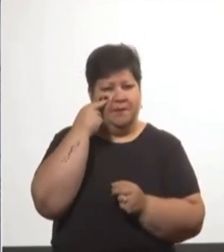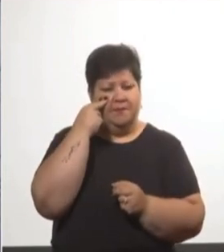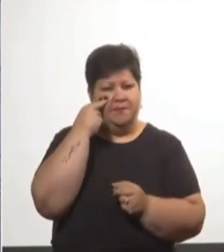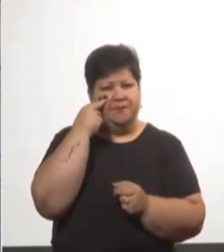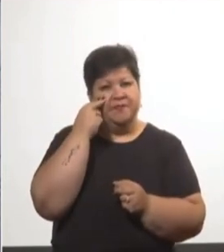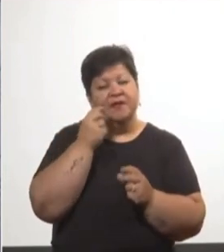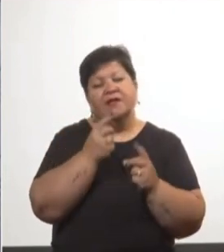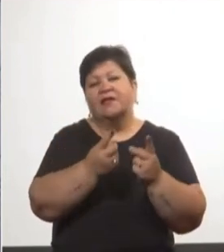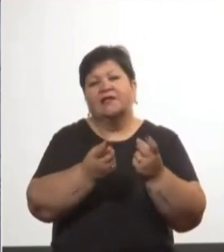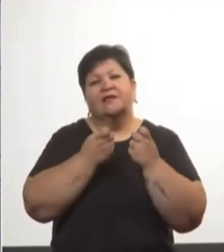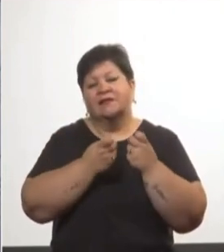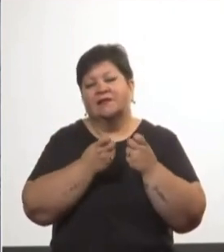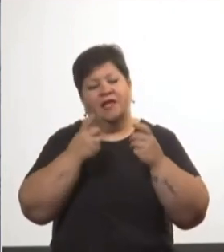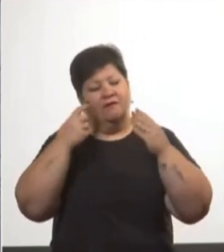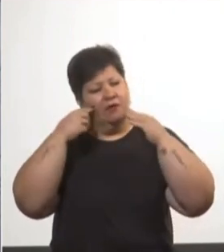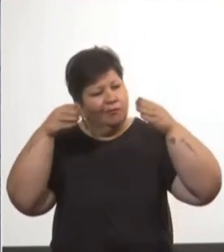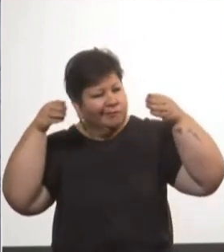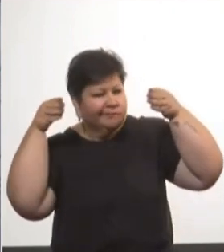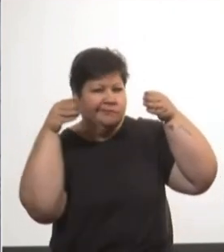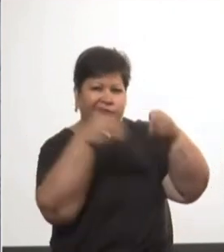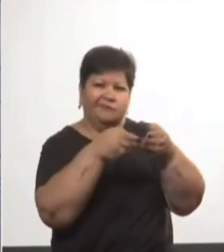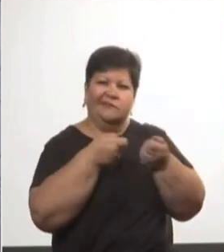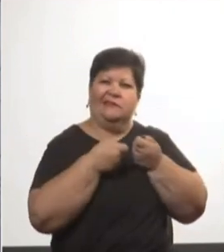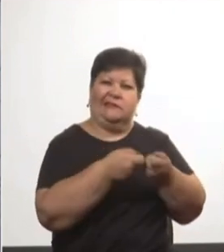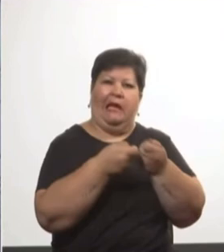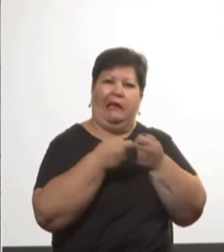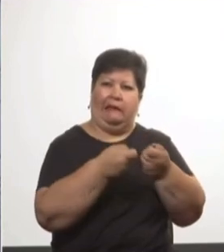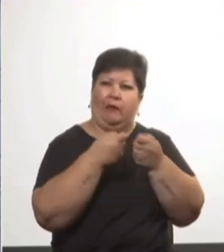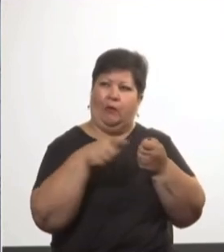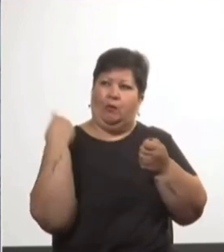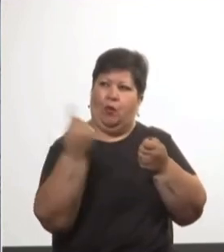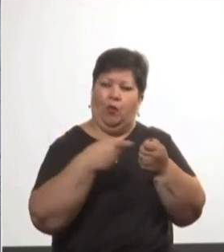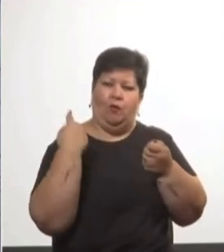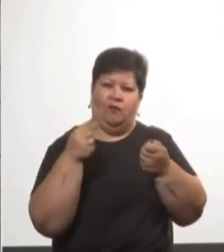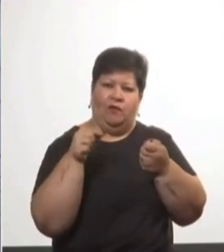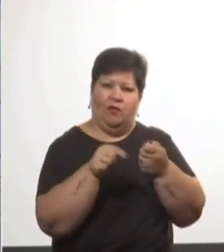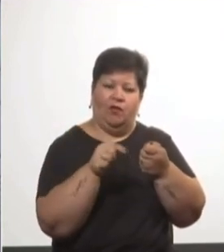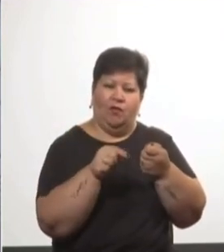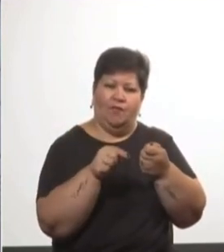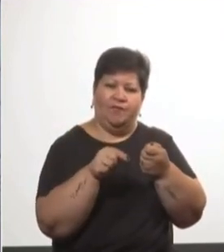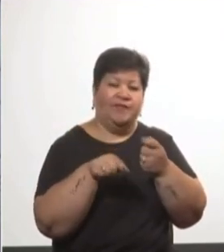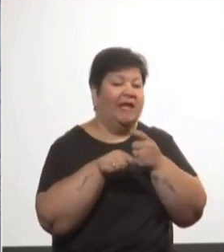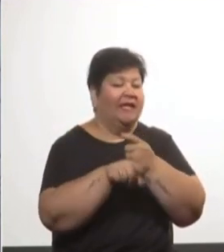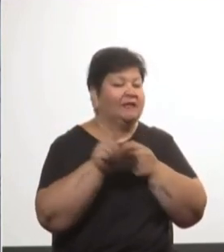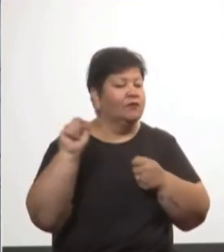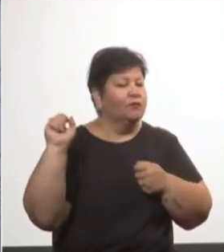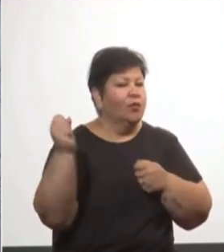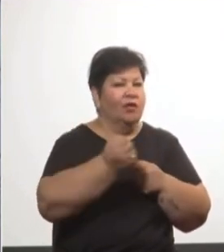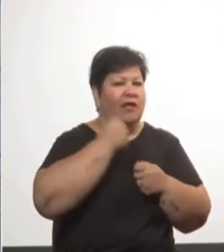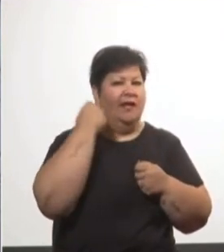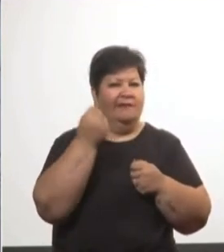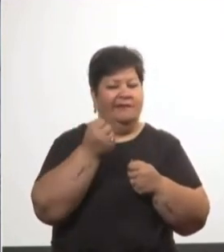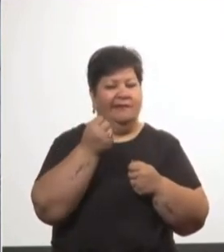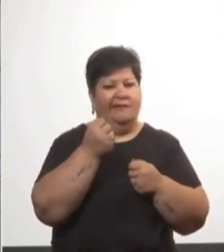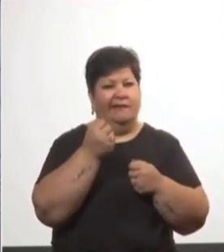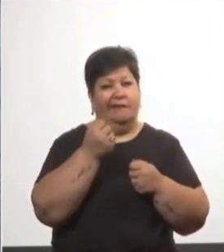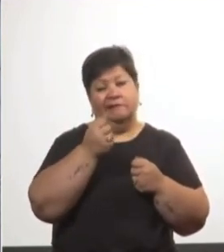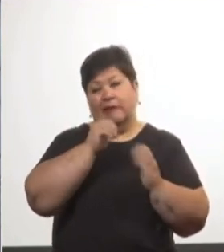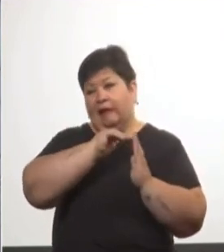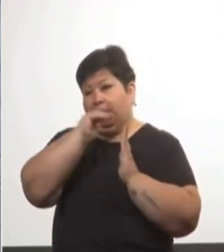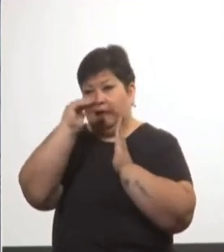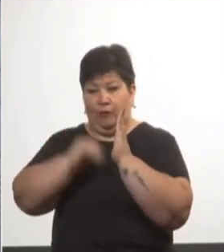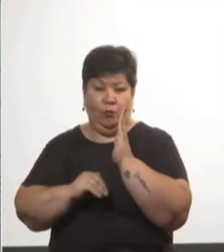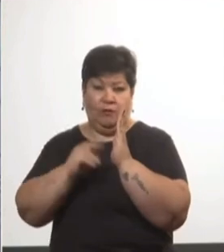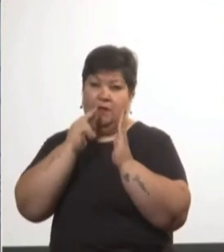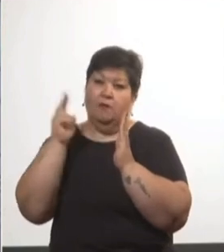requerían reforzar el gasto público y eso sí sería prioritario frente a una reducción de impuestos. No lo